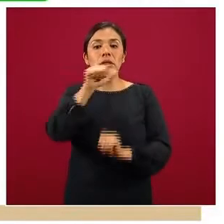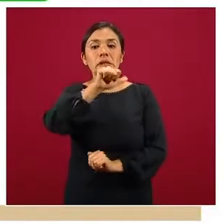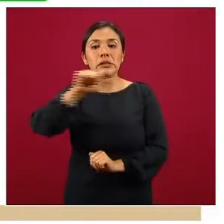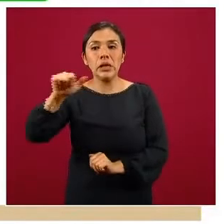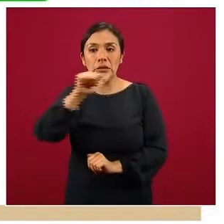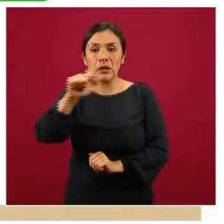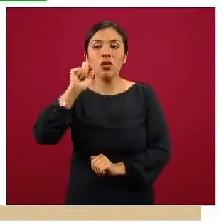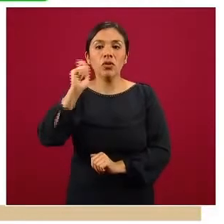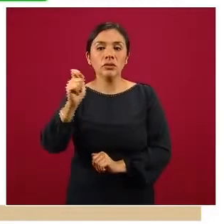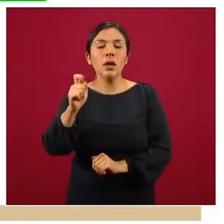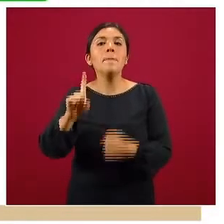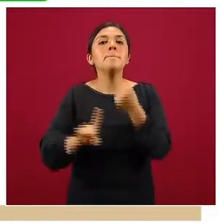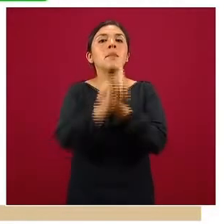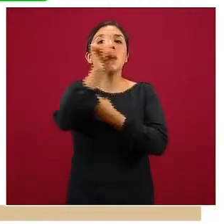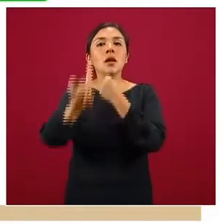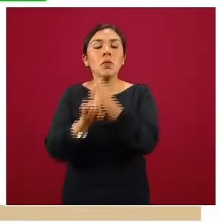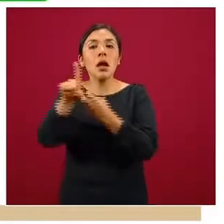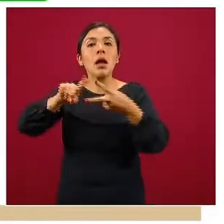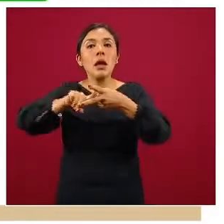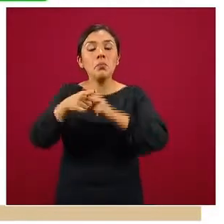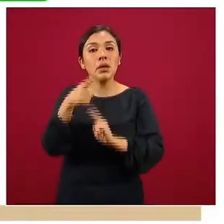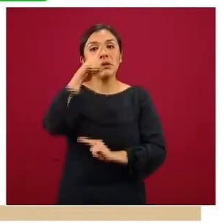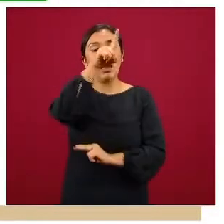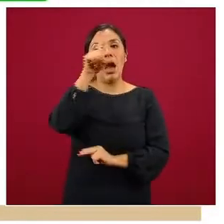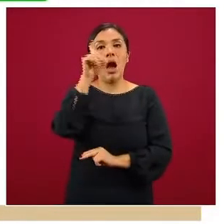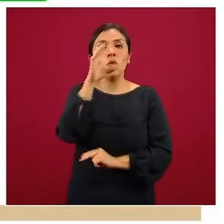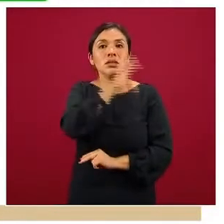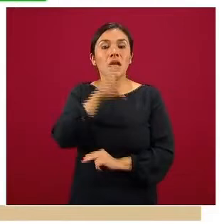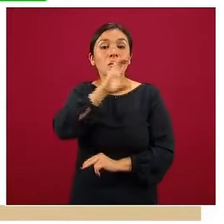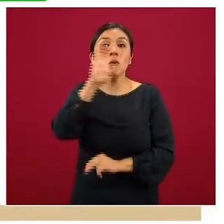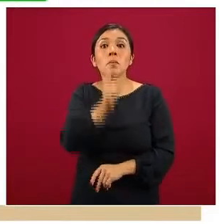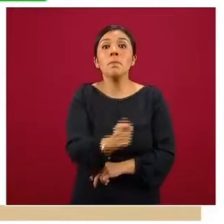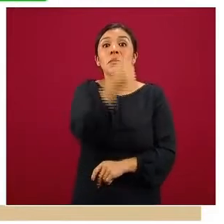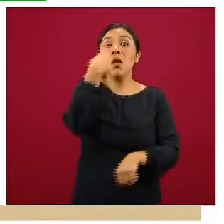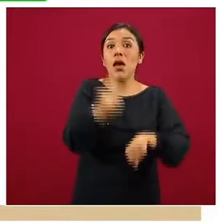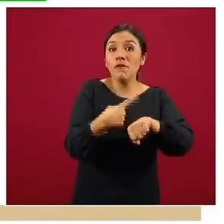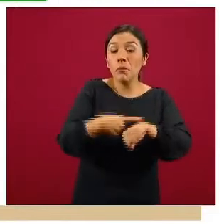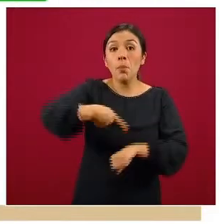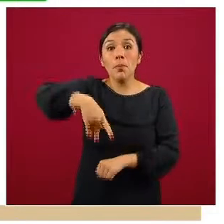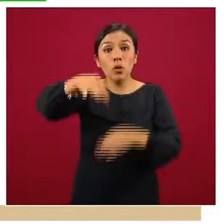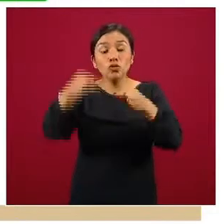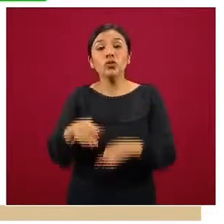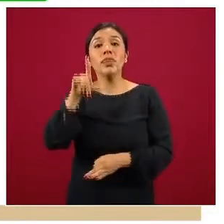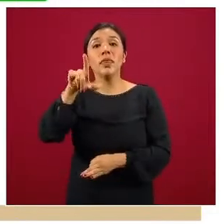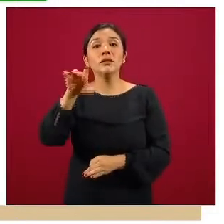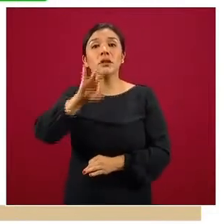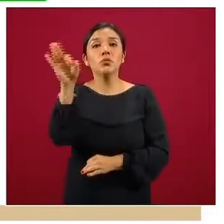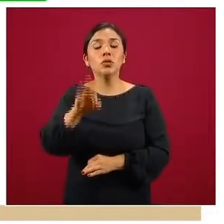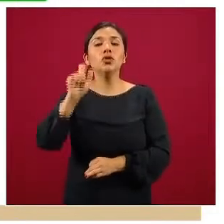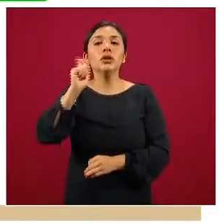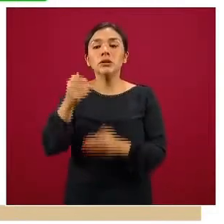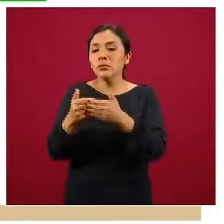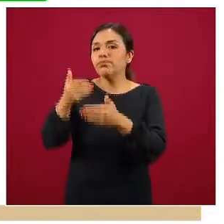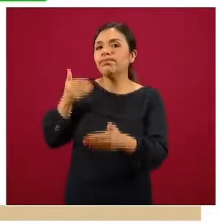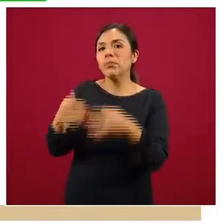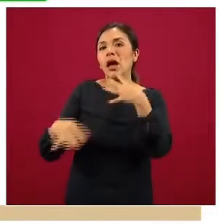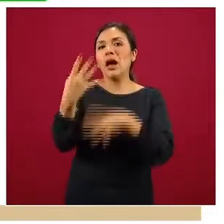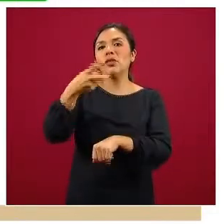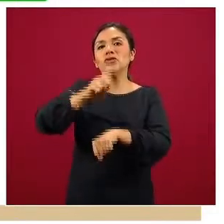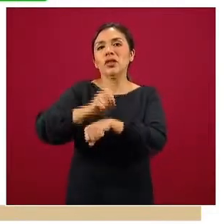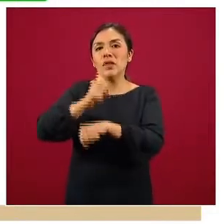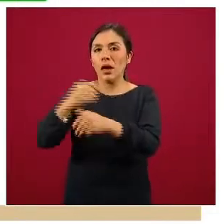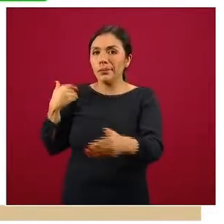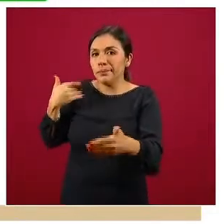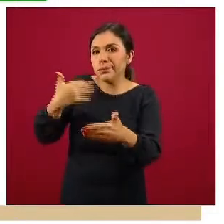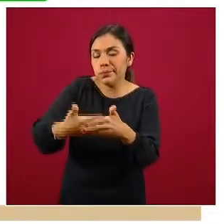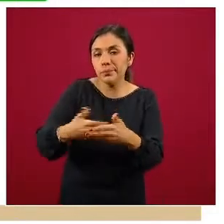2.600, es lo que ha ocurrido desde que inició la epidemia en Aguascalientes, pero 17% son de los últimos